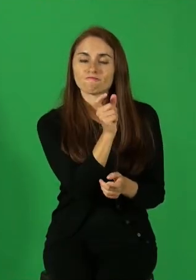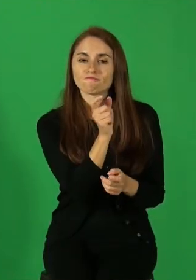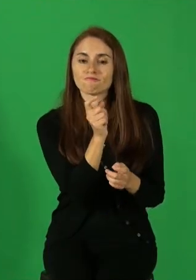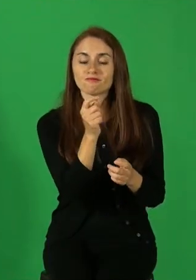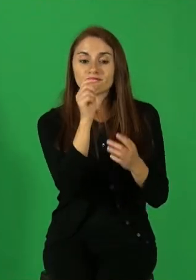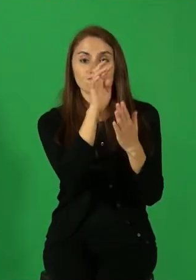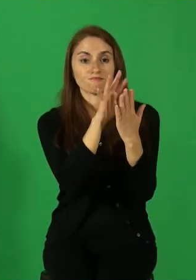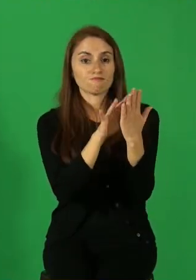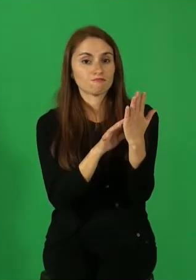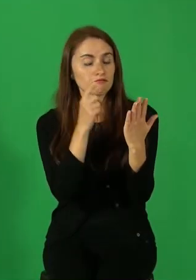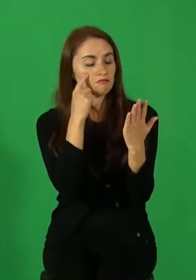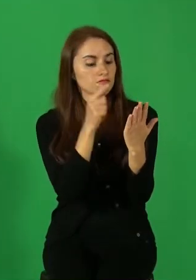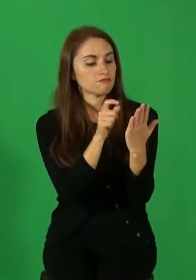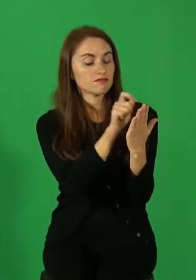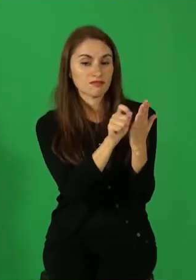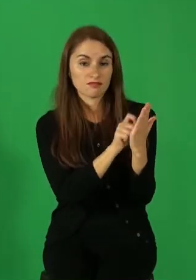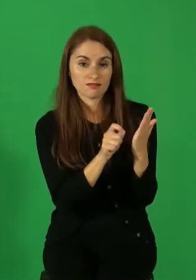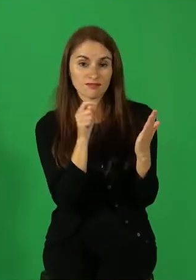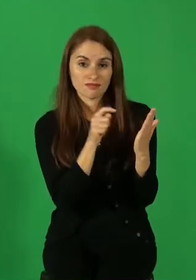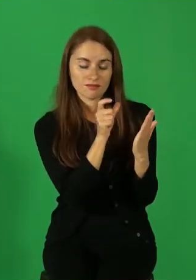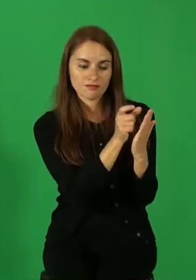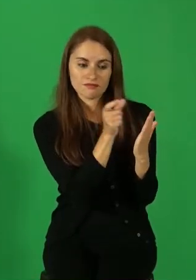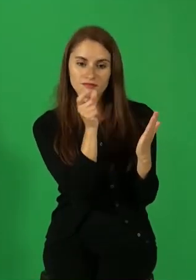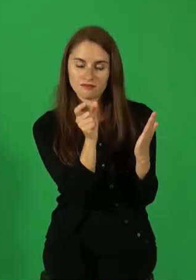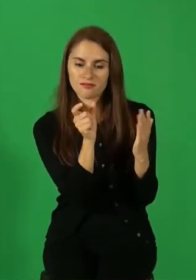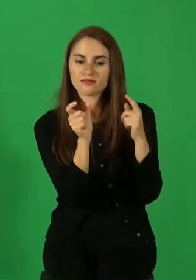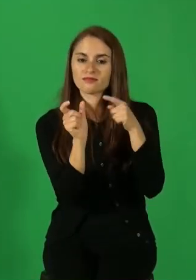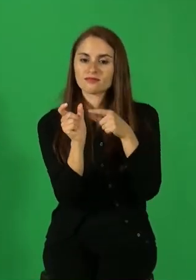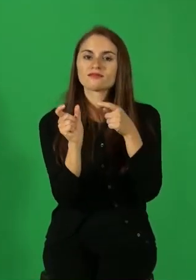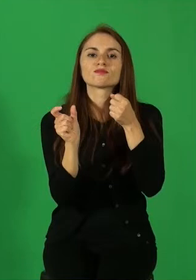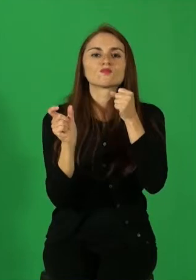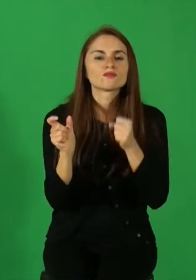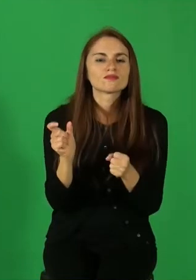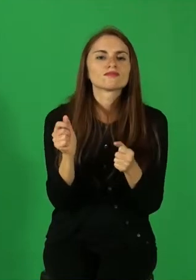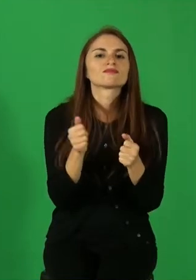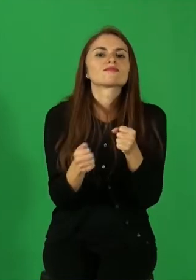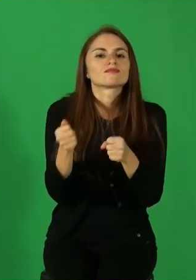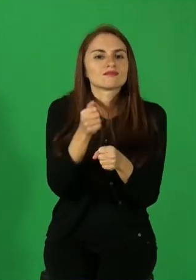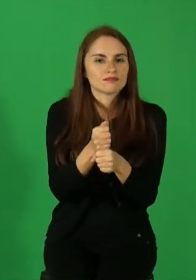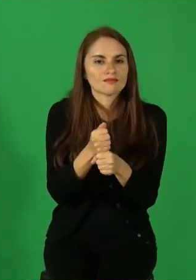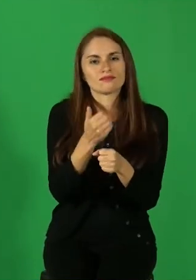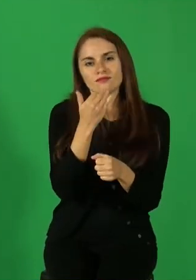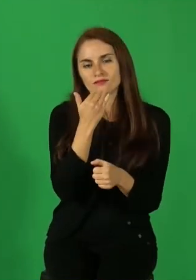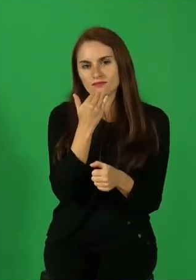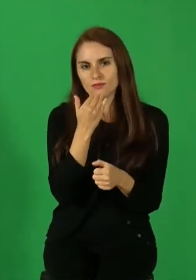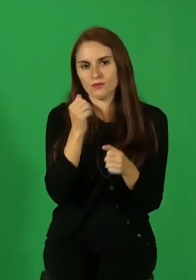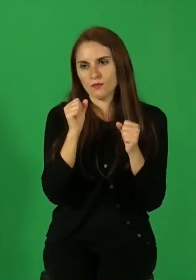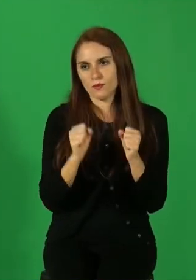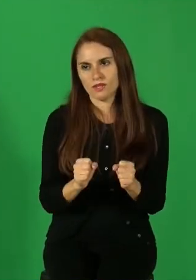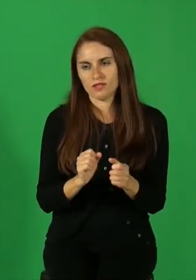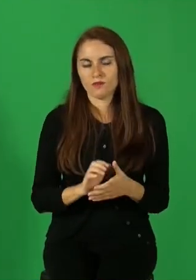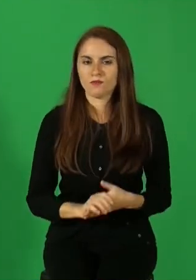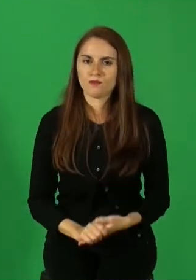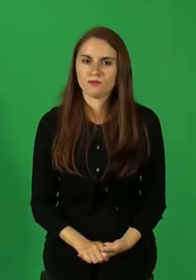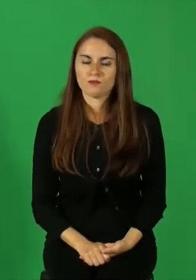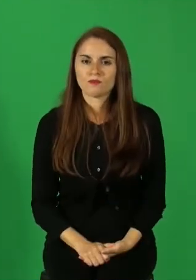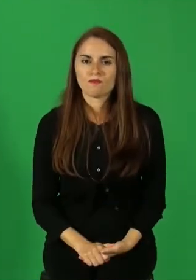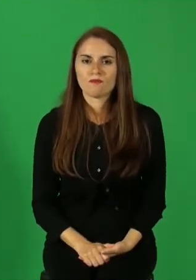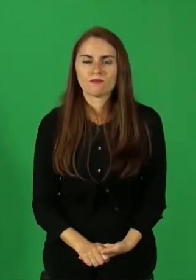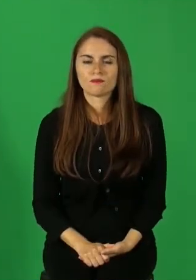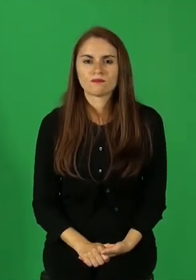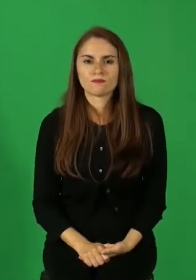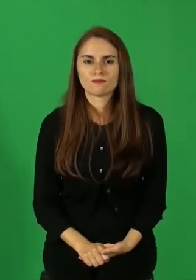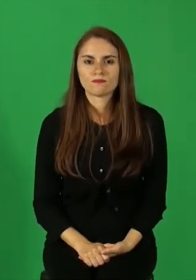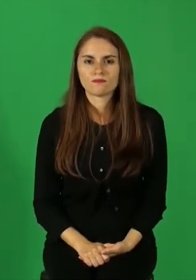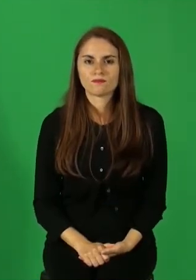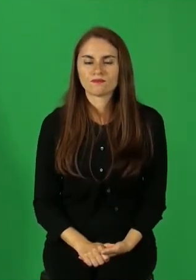largo del texto con el propósito de que éstas no puedan causar